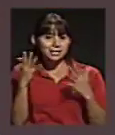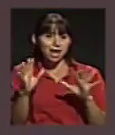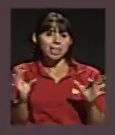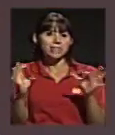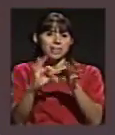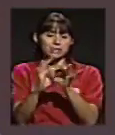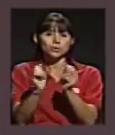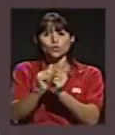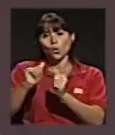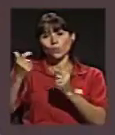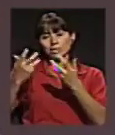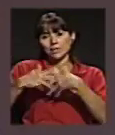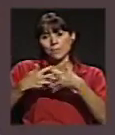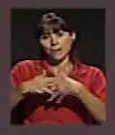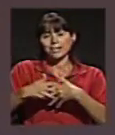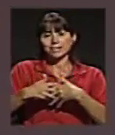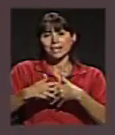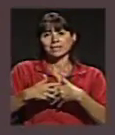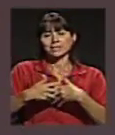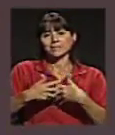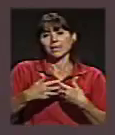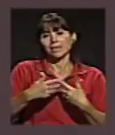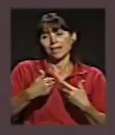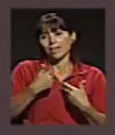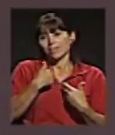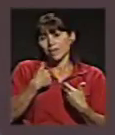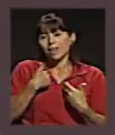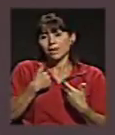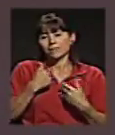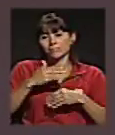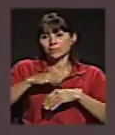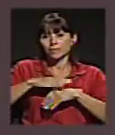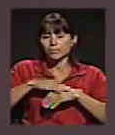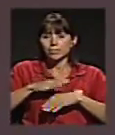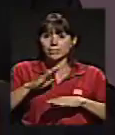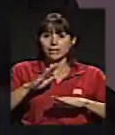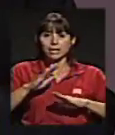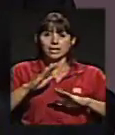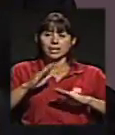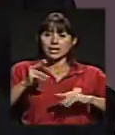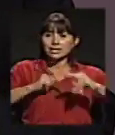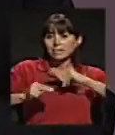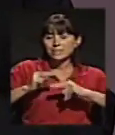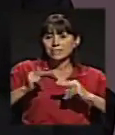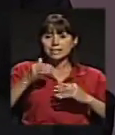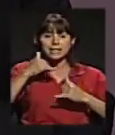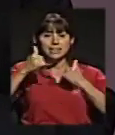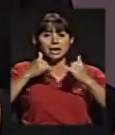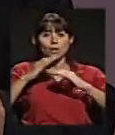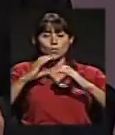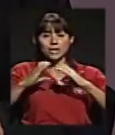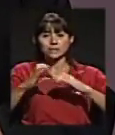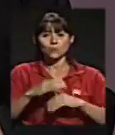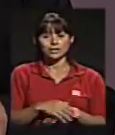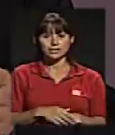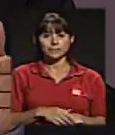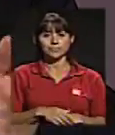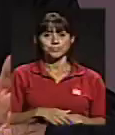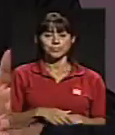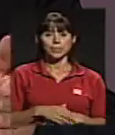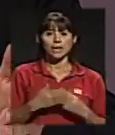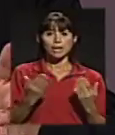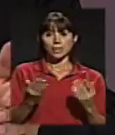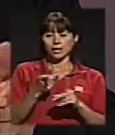otras empresas que están habilitadas para tienen licencias de telecomunicaciones. Y la objeción que se plantea desde el